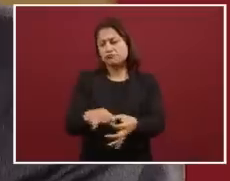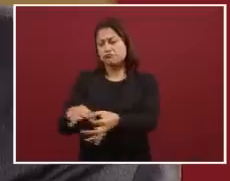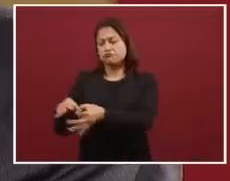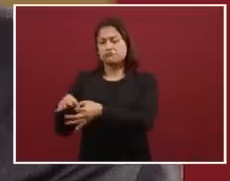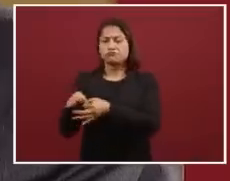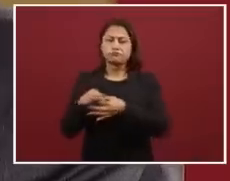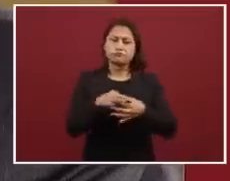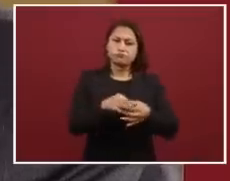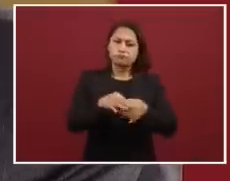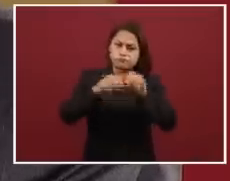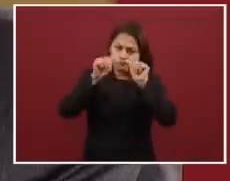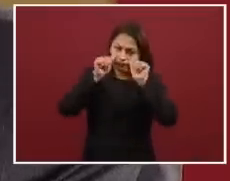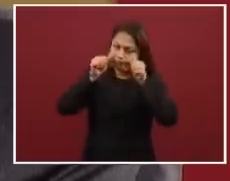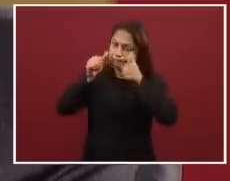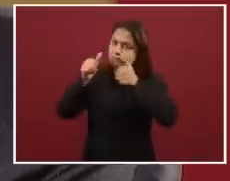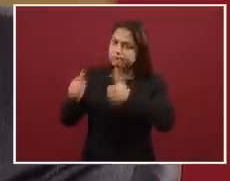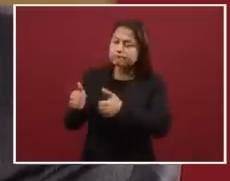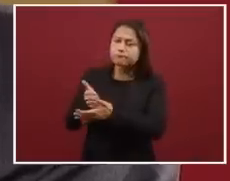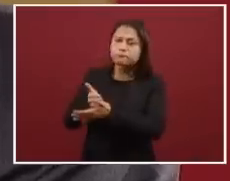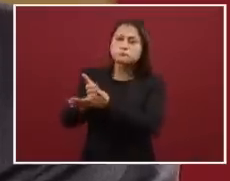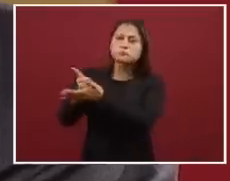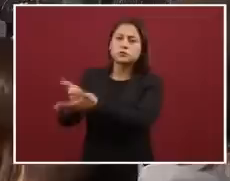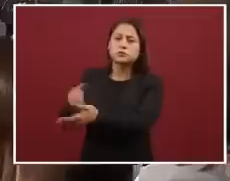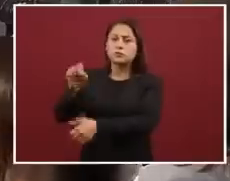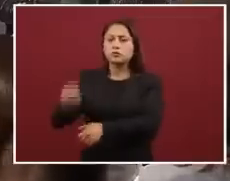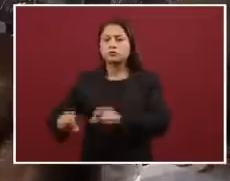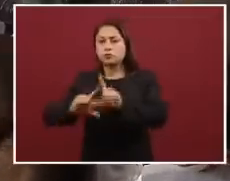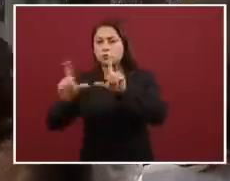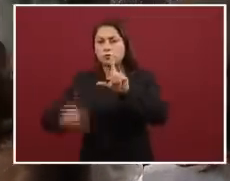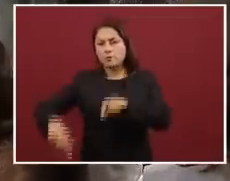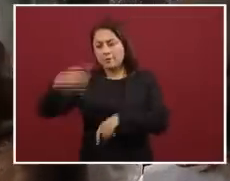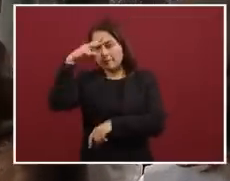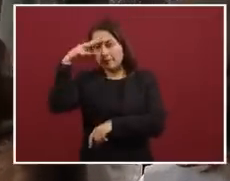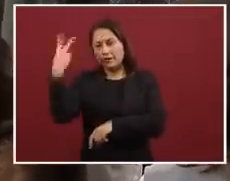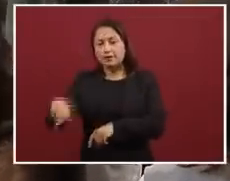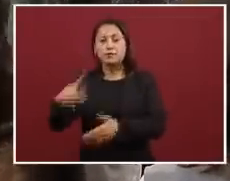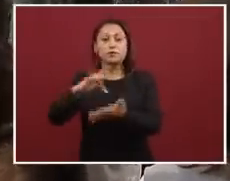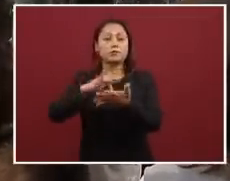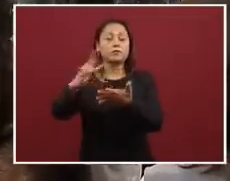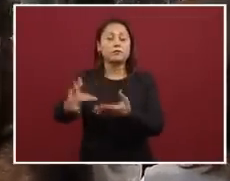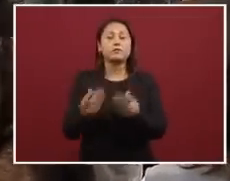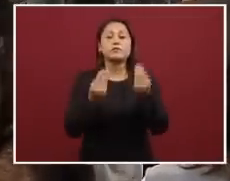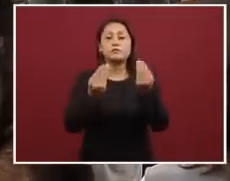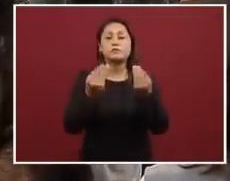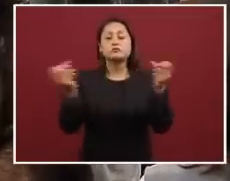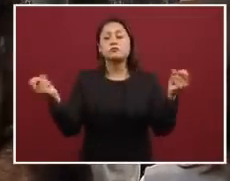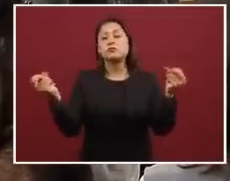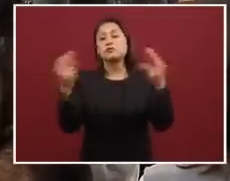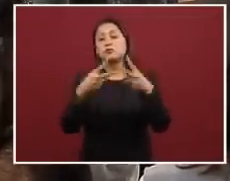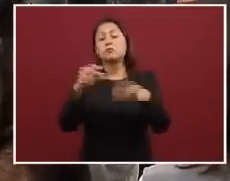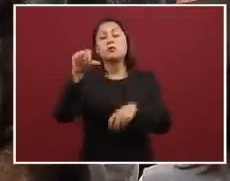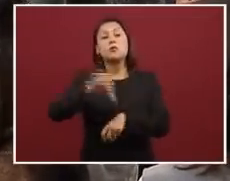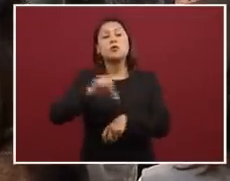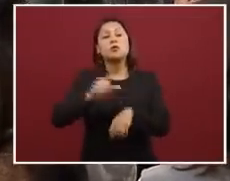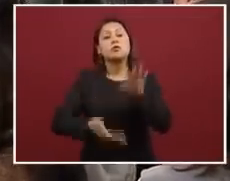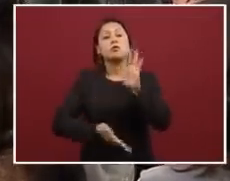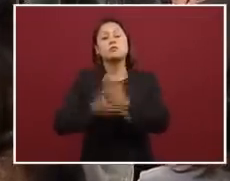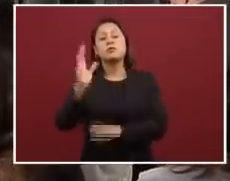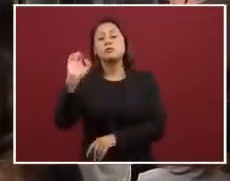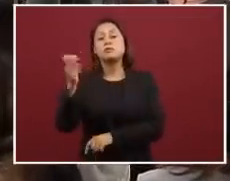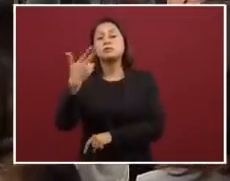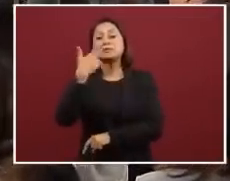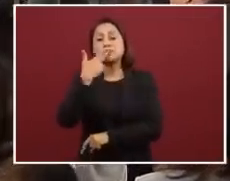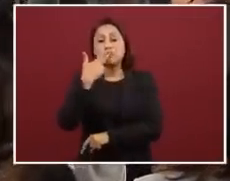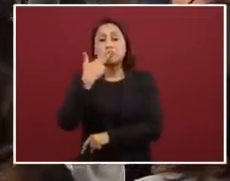del sur sureste de México. Muchas gracias, nos vemos. Vamos a estar hoy en Chihuahua y